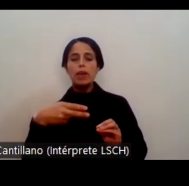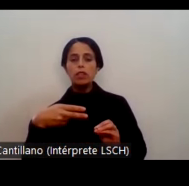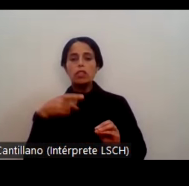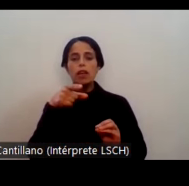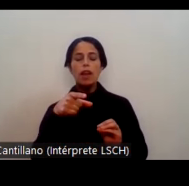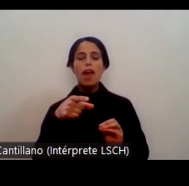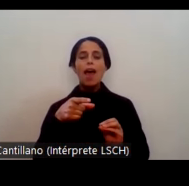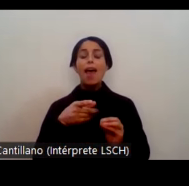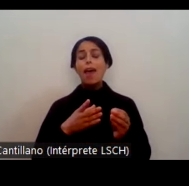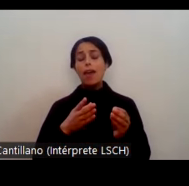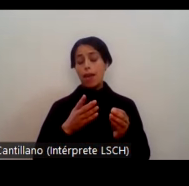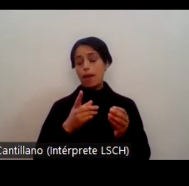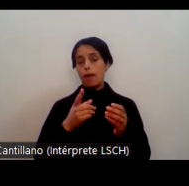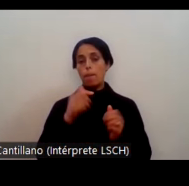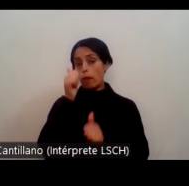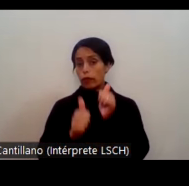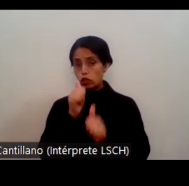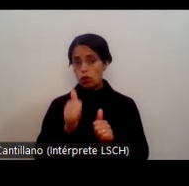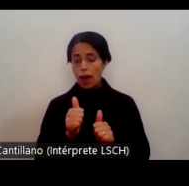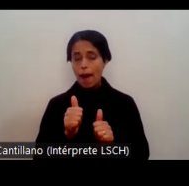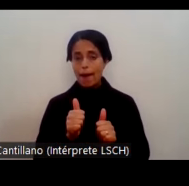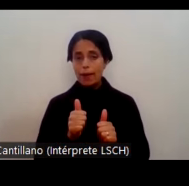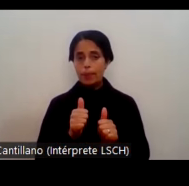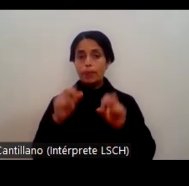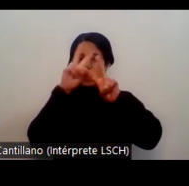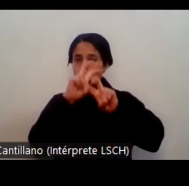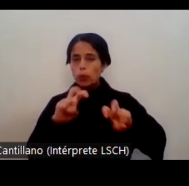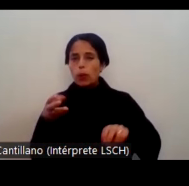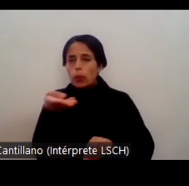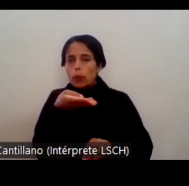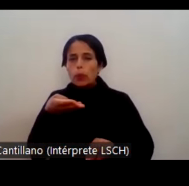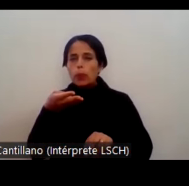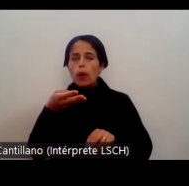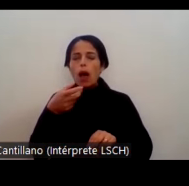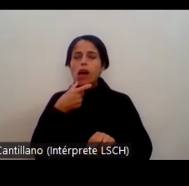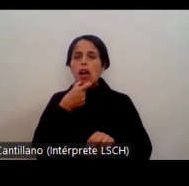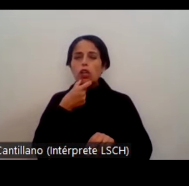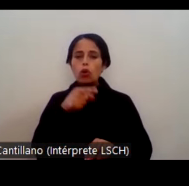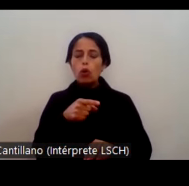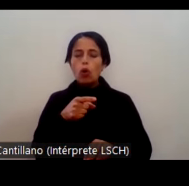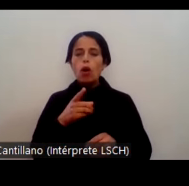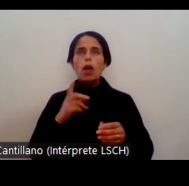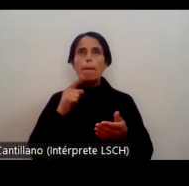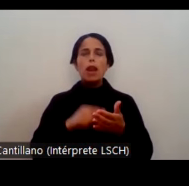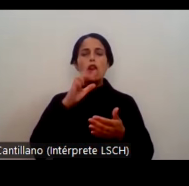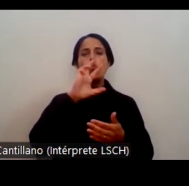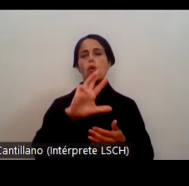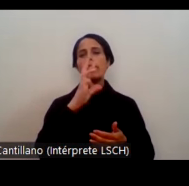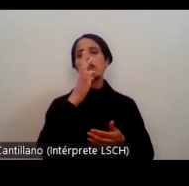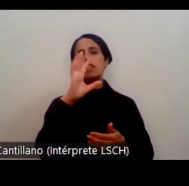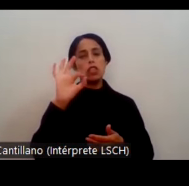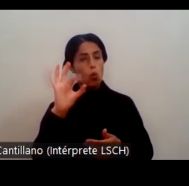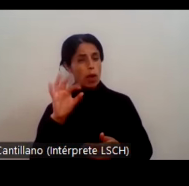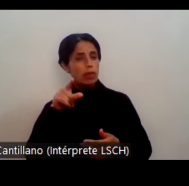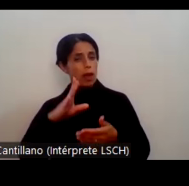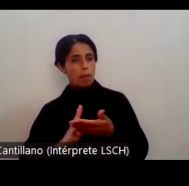zona empezó a descubrir estos hallazgos arqueológicos en los años 50.